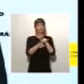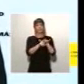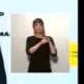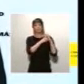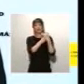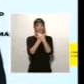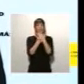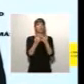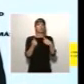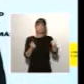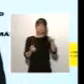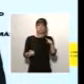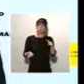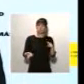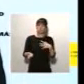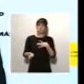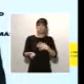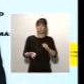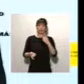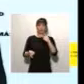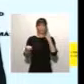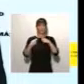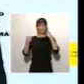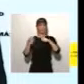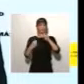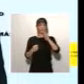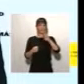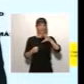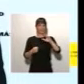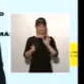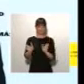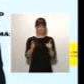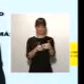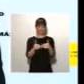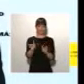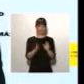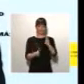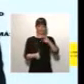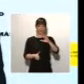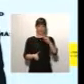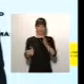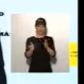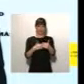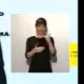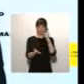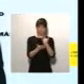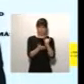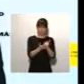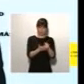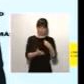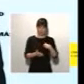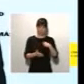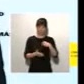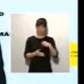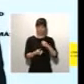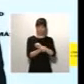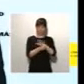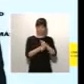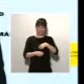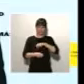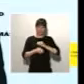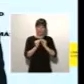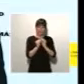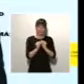comercializar kits de PCR hechos en España. Lo que hicimos fue validar las